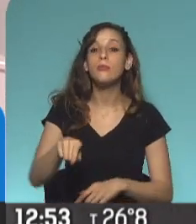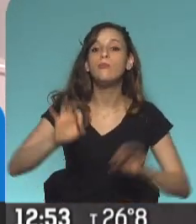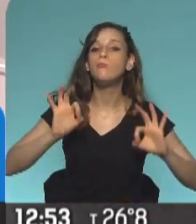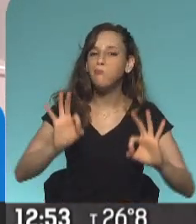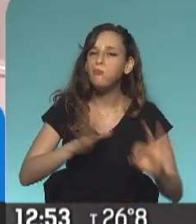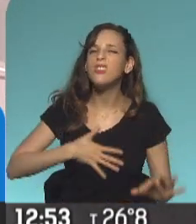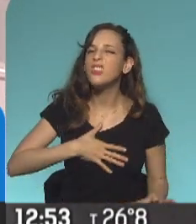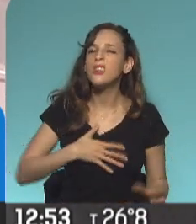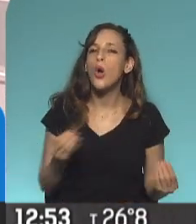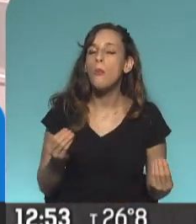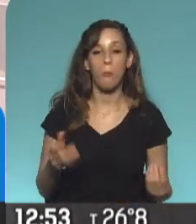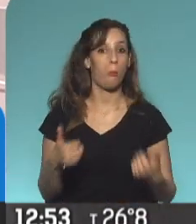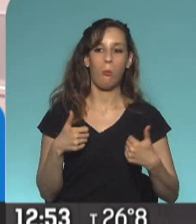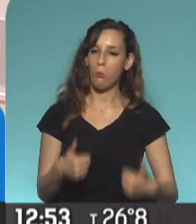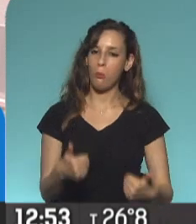sentís? Bien, perfecto.